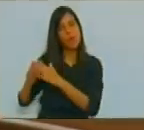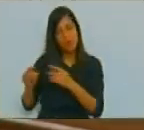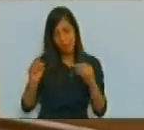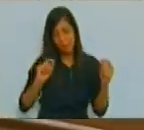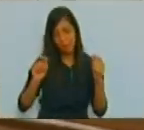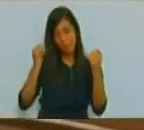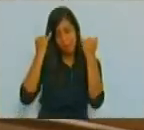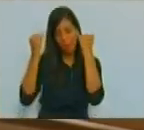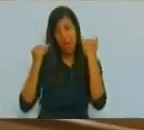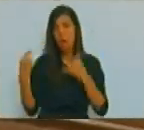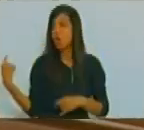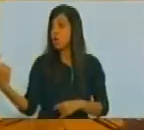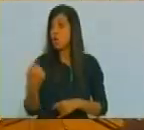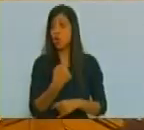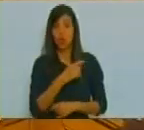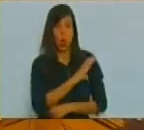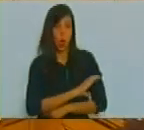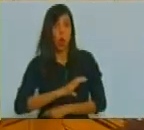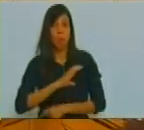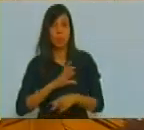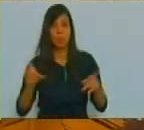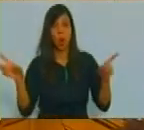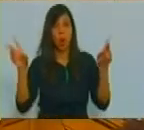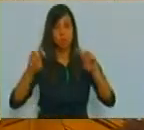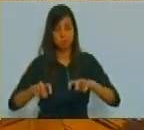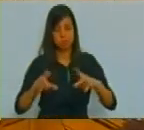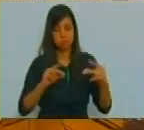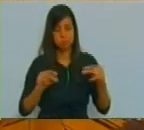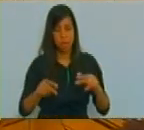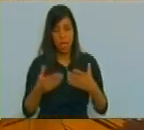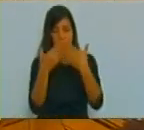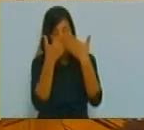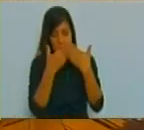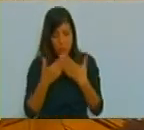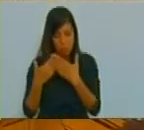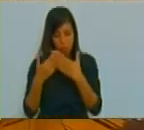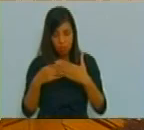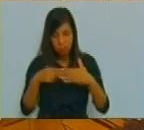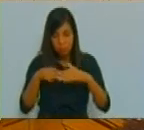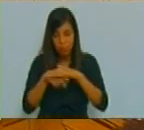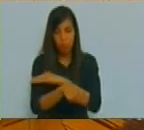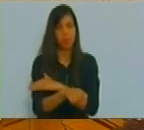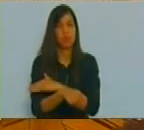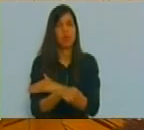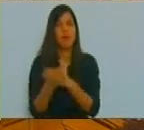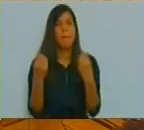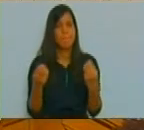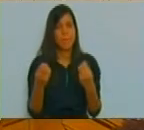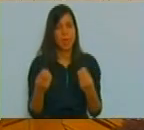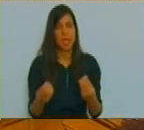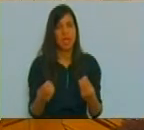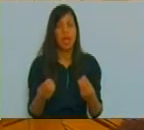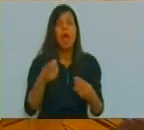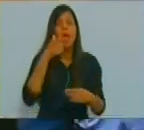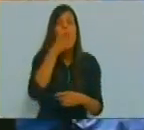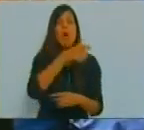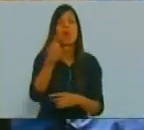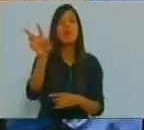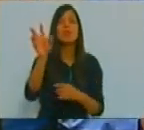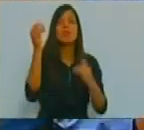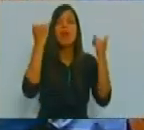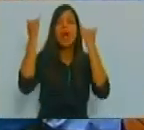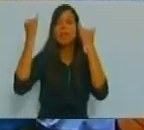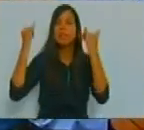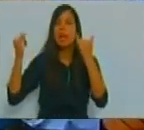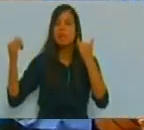revisemos a plenitud en función de recoger las expectativas que tiene el pueblo venezolano el pueblo